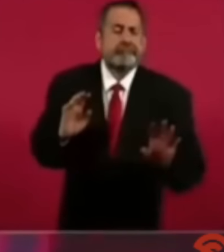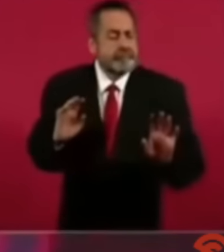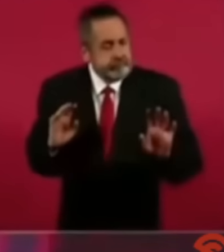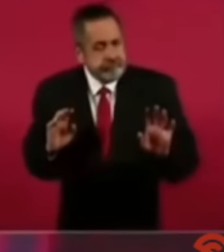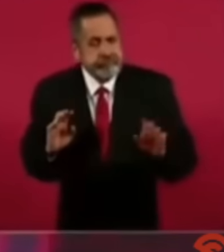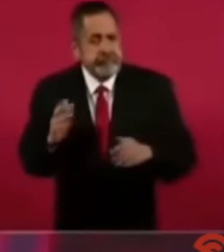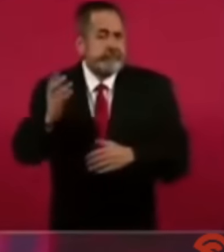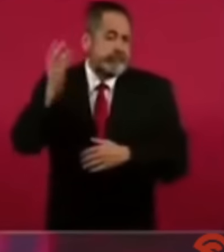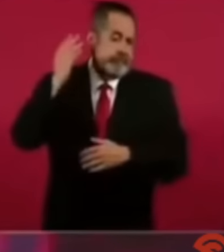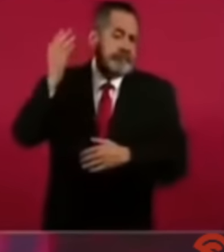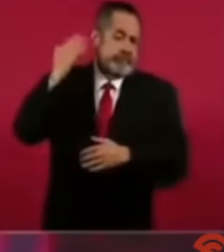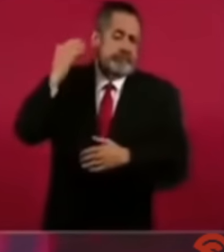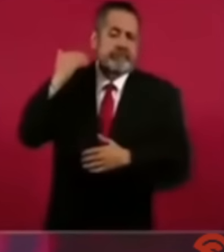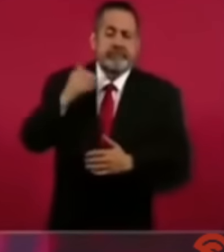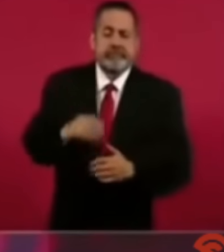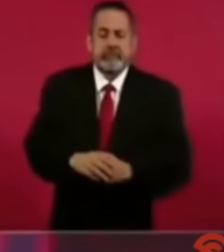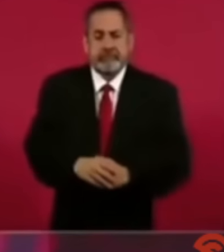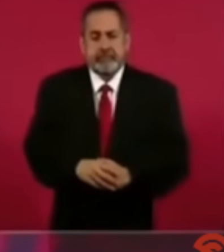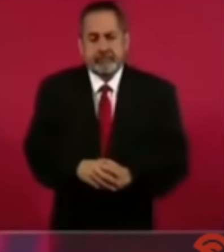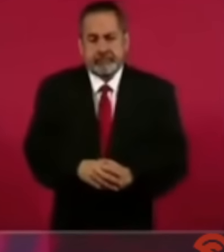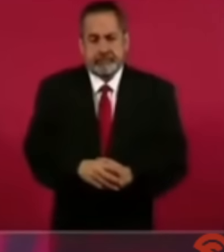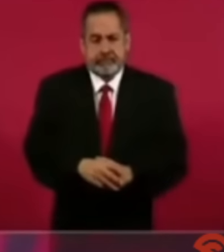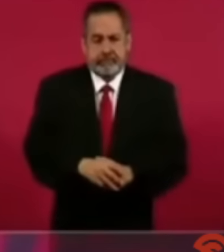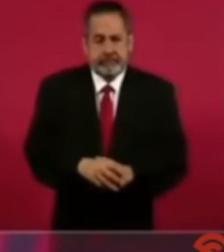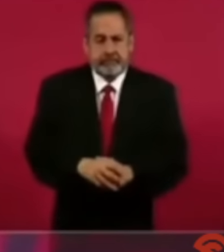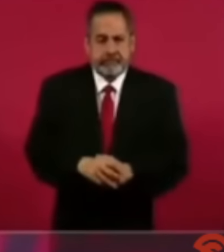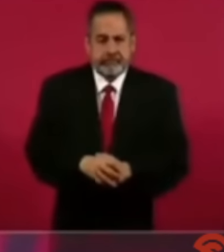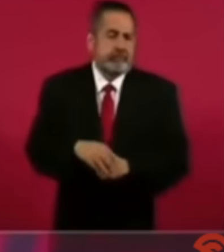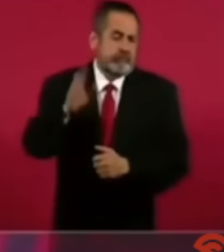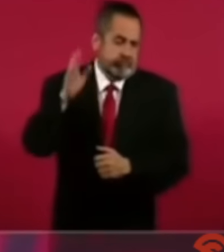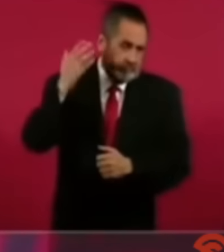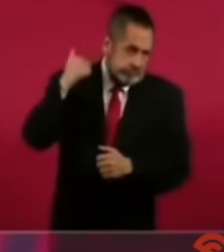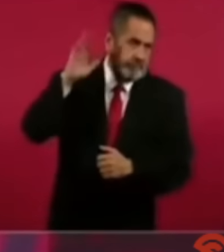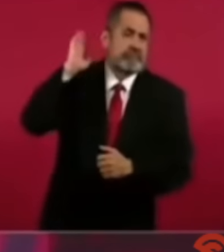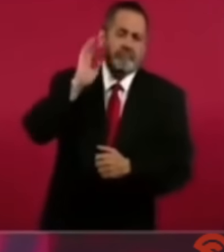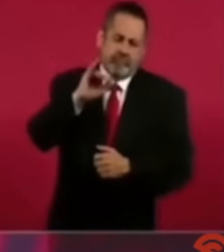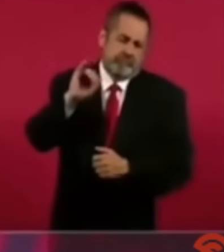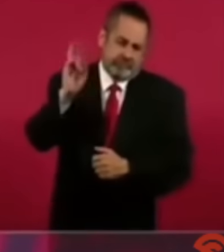el presupuesto? Y era cierto,